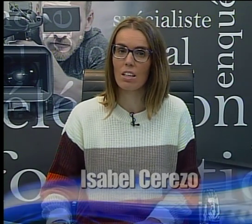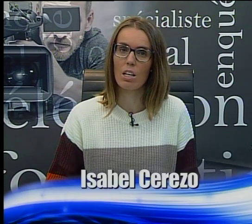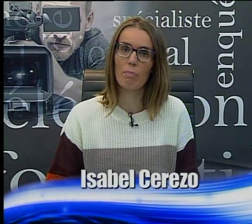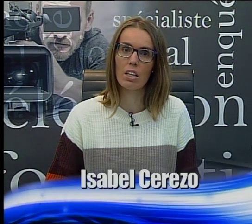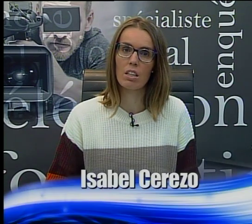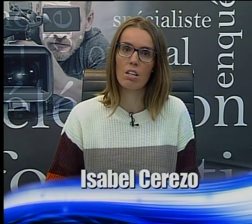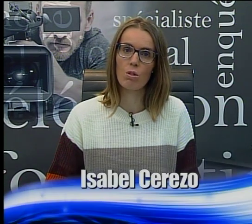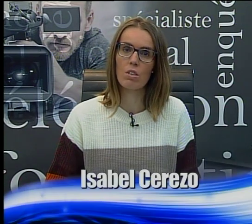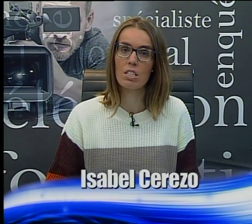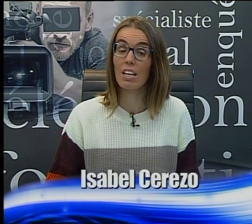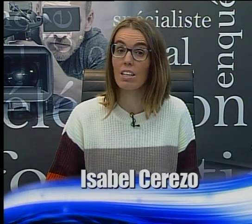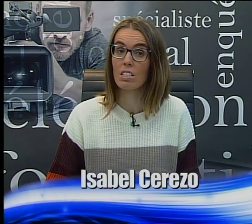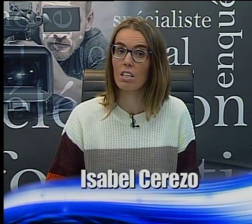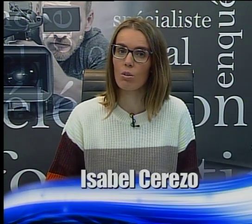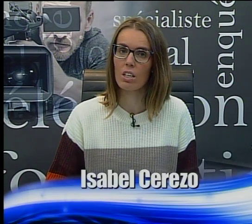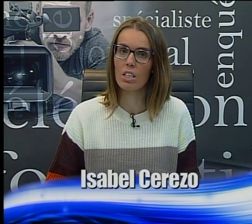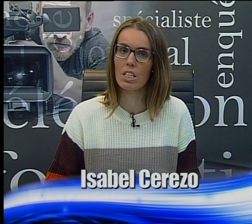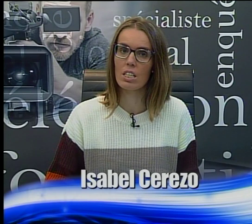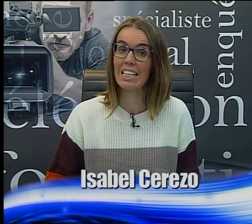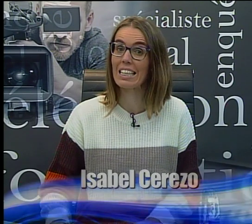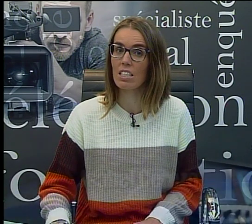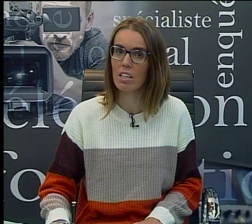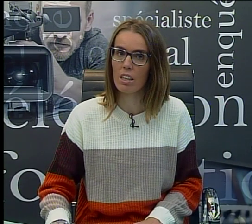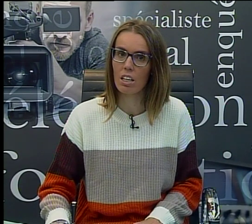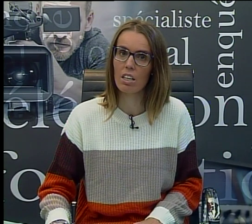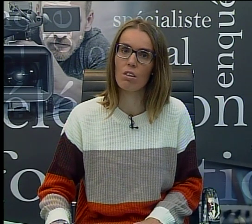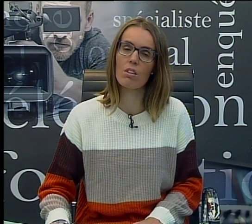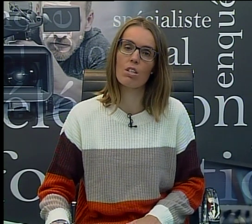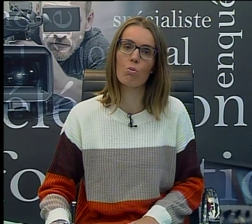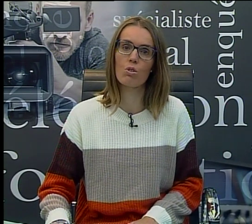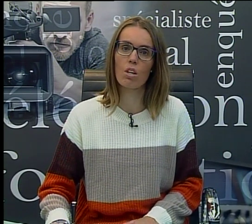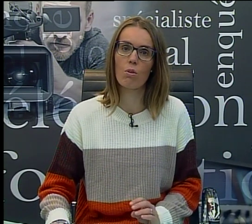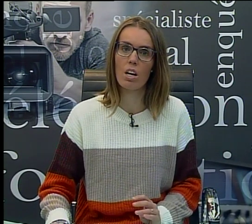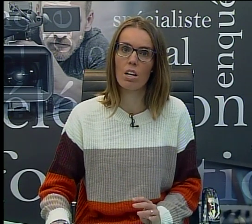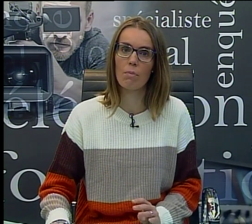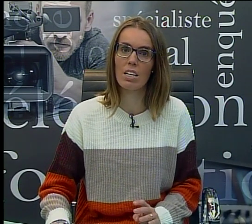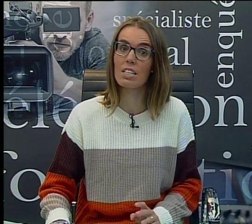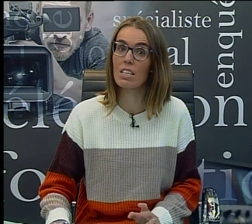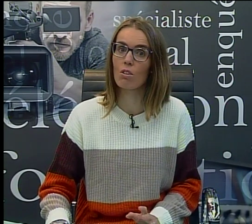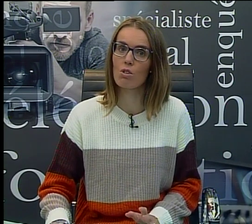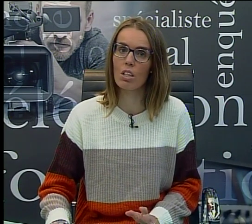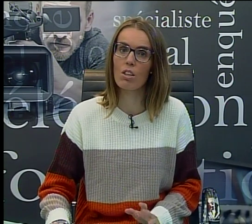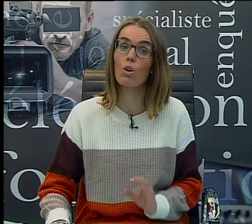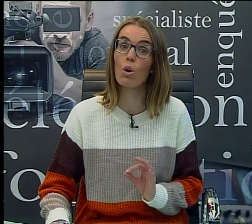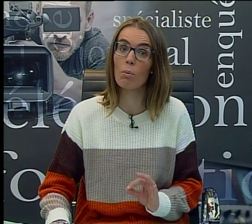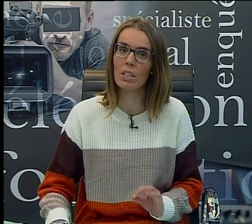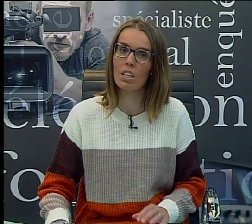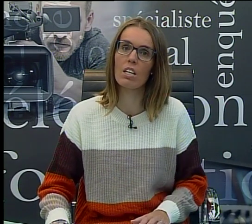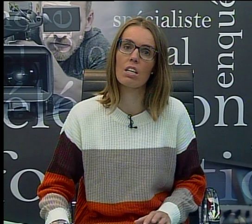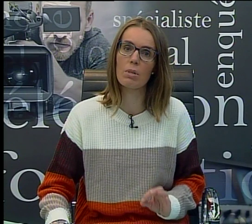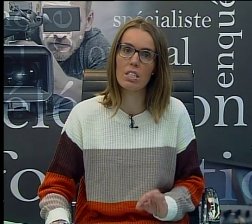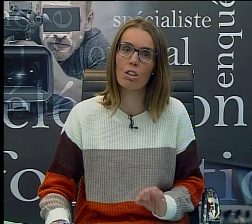trata del paquete de ayudas extraordinaria que tras la declaración del segundo estado de alarma que se ha conseguido